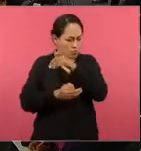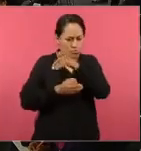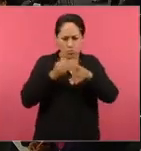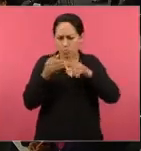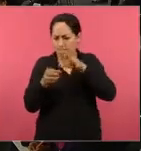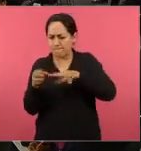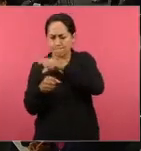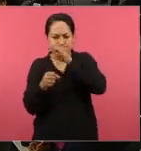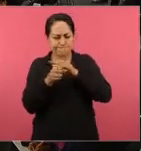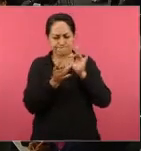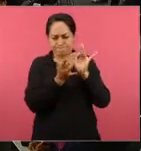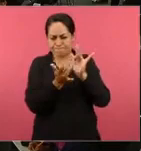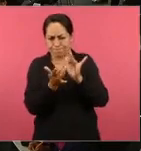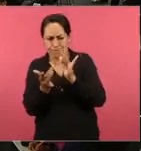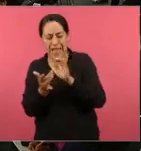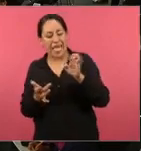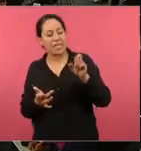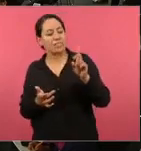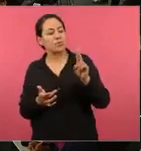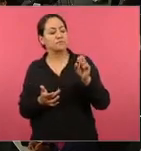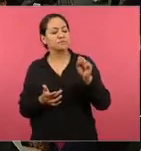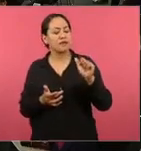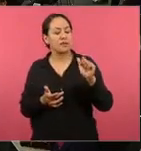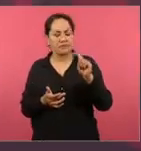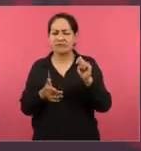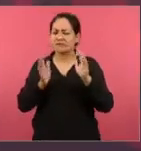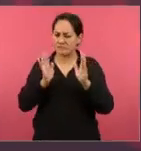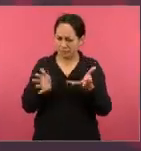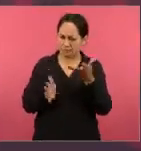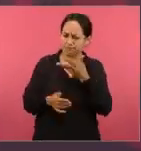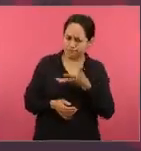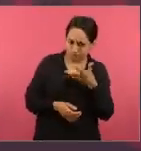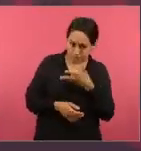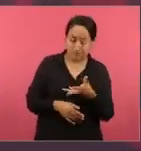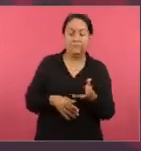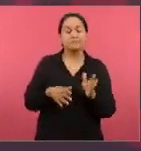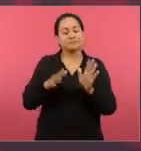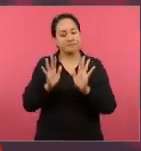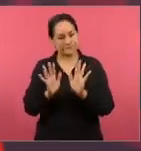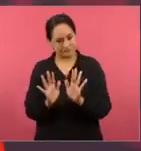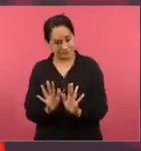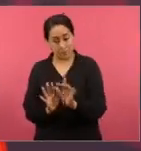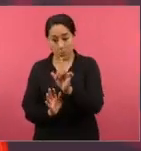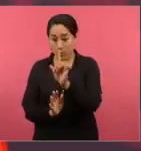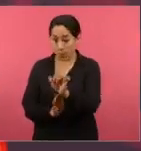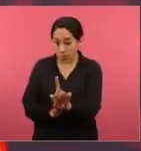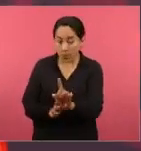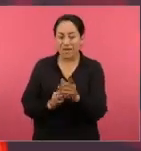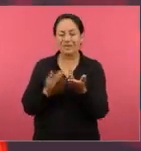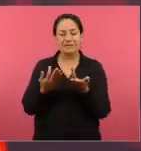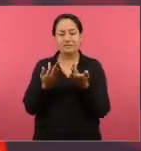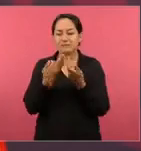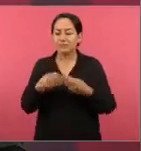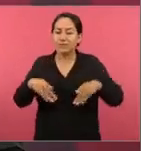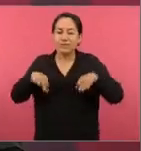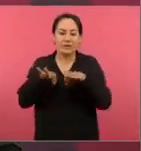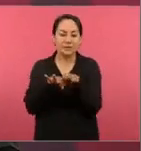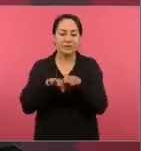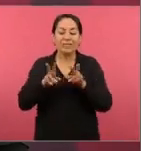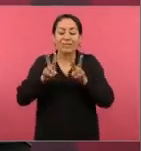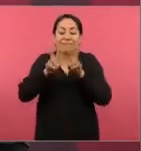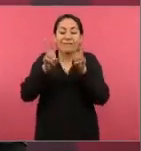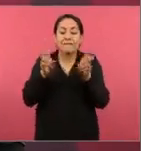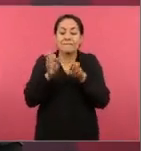Pero no basta eso es la tecnología. Lo que a nosotros nos interesa es también cómo los contenidos de videos